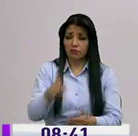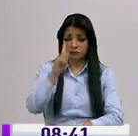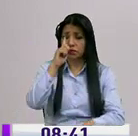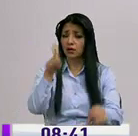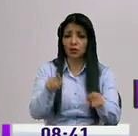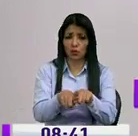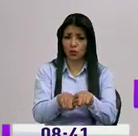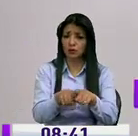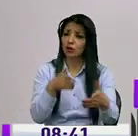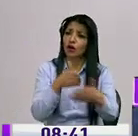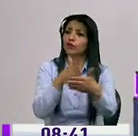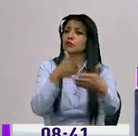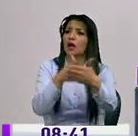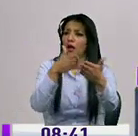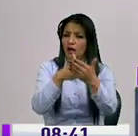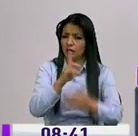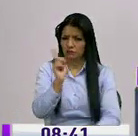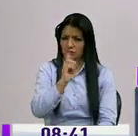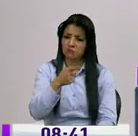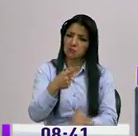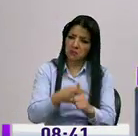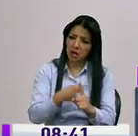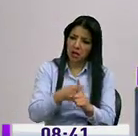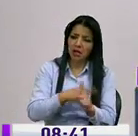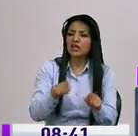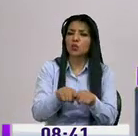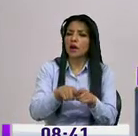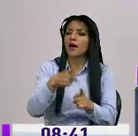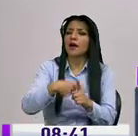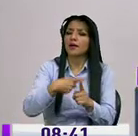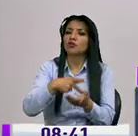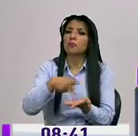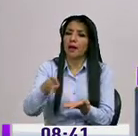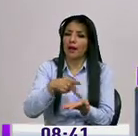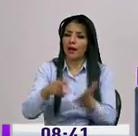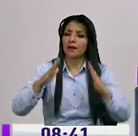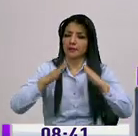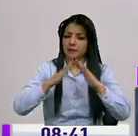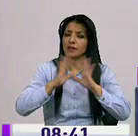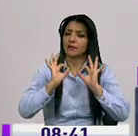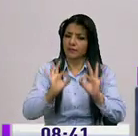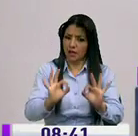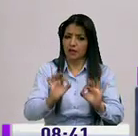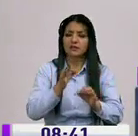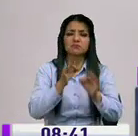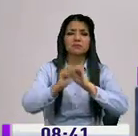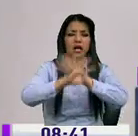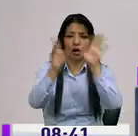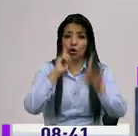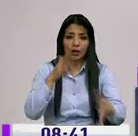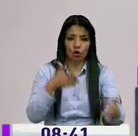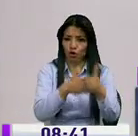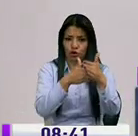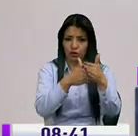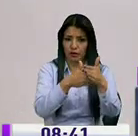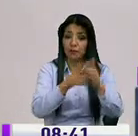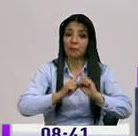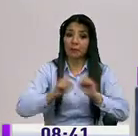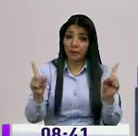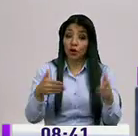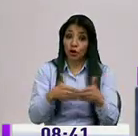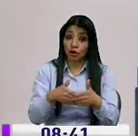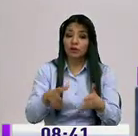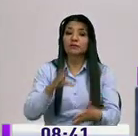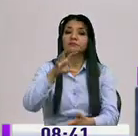la pensión o el pago por utilizar la vivienda fiscal. No, que quede bien claro, estamos en contra del